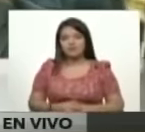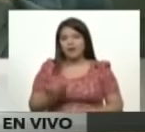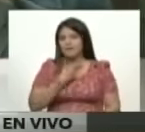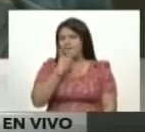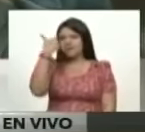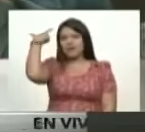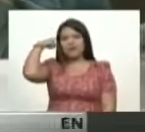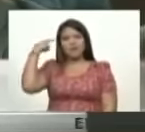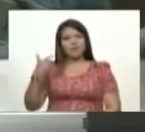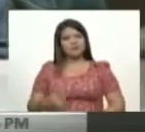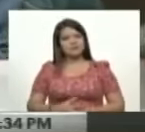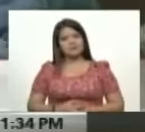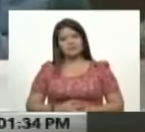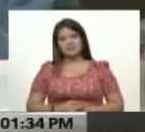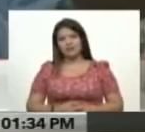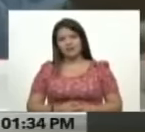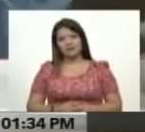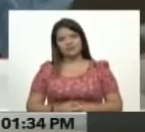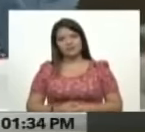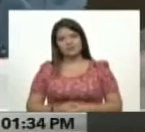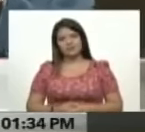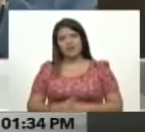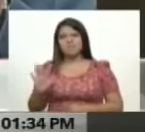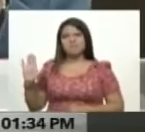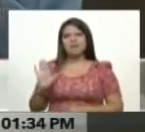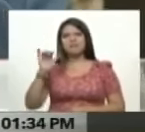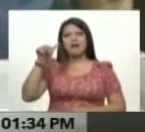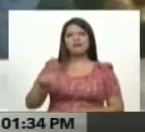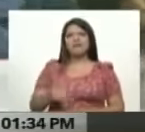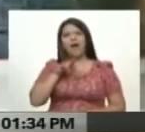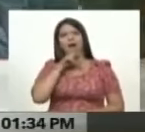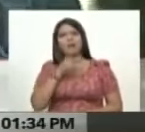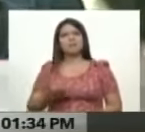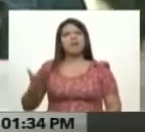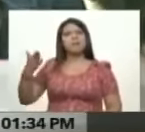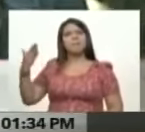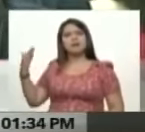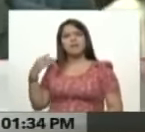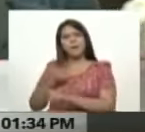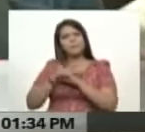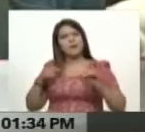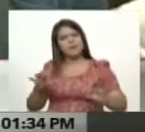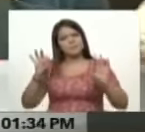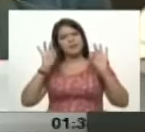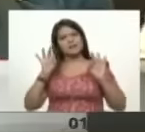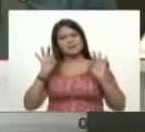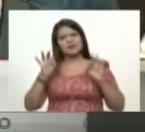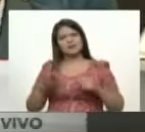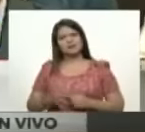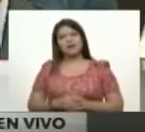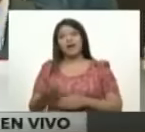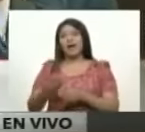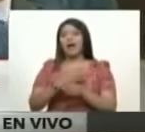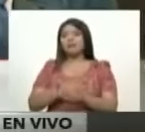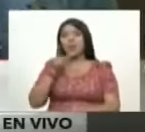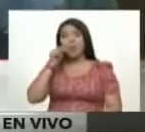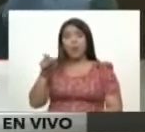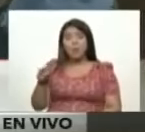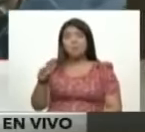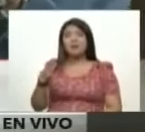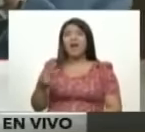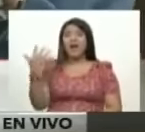Vergüenza debería darles a ustedes venir a hablar aquí de pasado, y especialmente quien me antecedió en el derecho, cuando